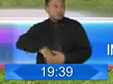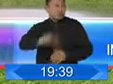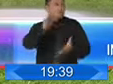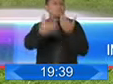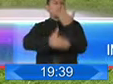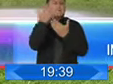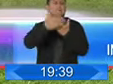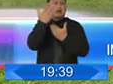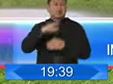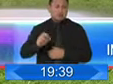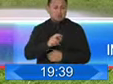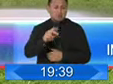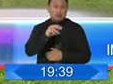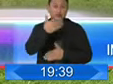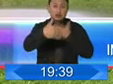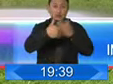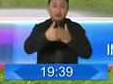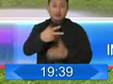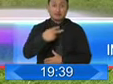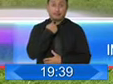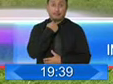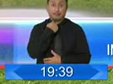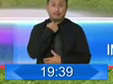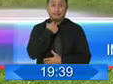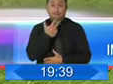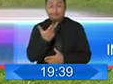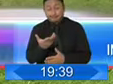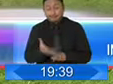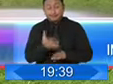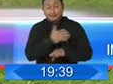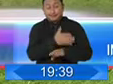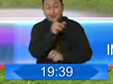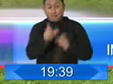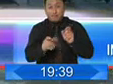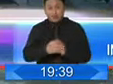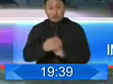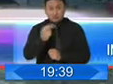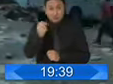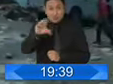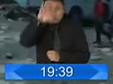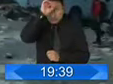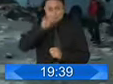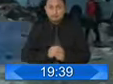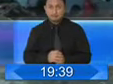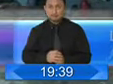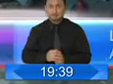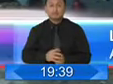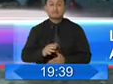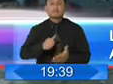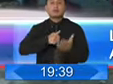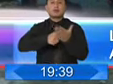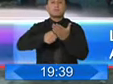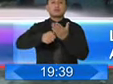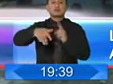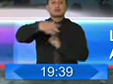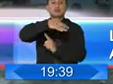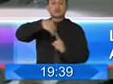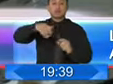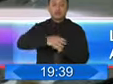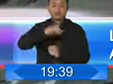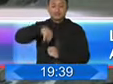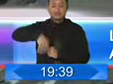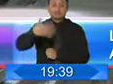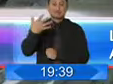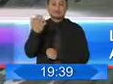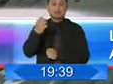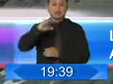muy importantes que tal vez no se toma en cuenta por parte de la ciudadanía. Según el Ministerio del Ambiente, de las 15 montañas en el país